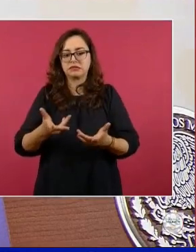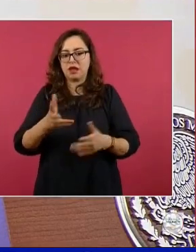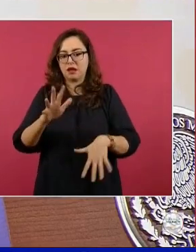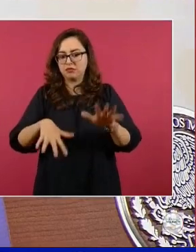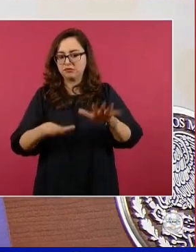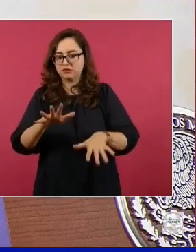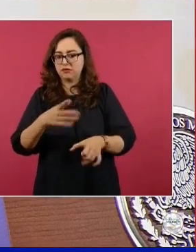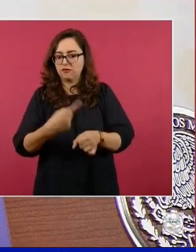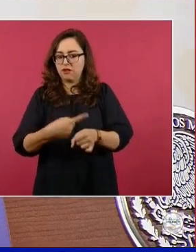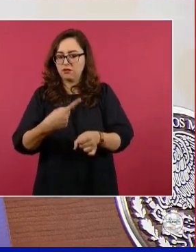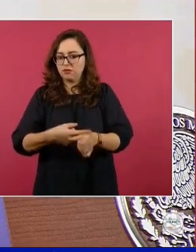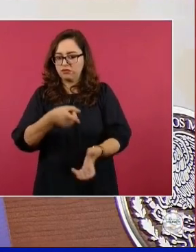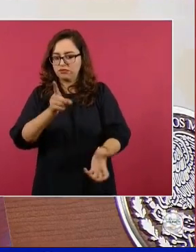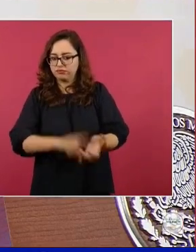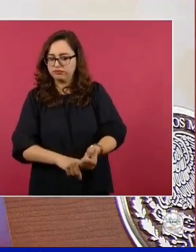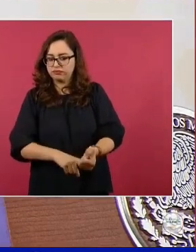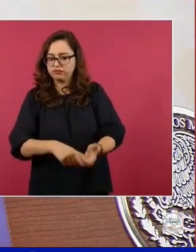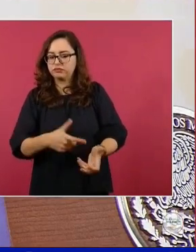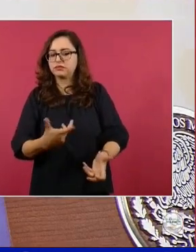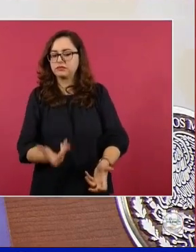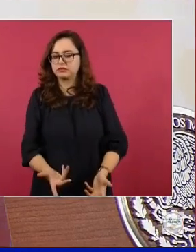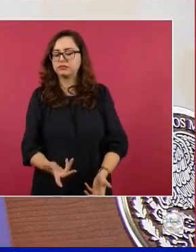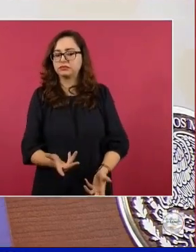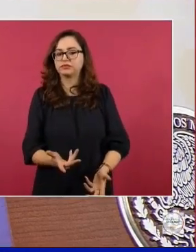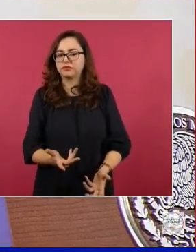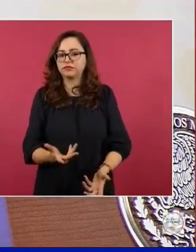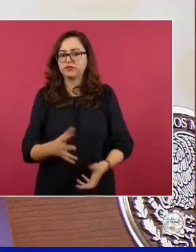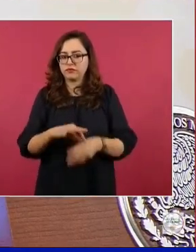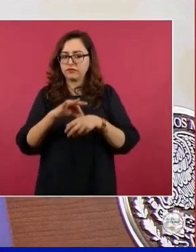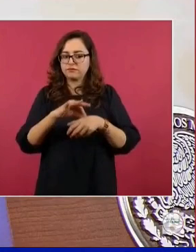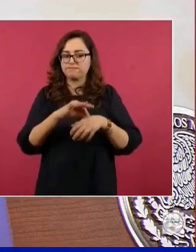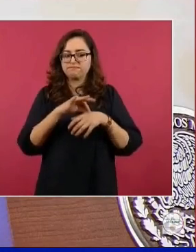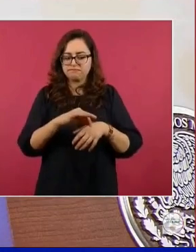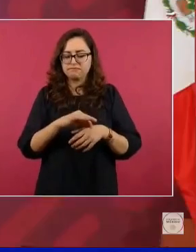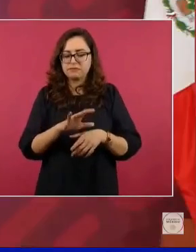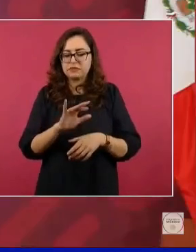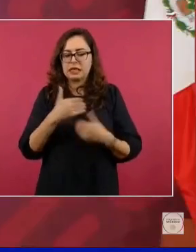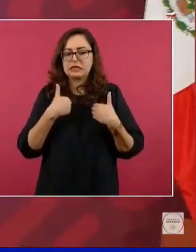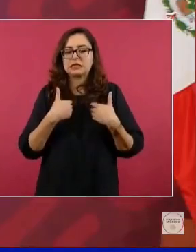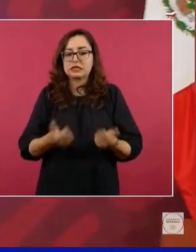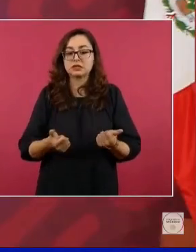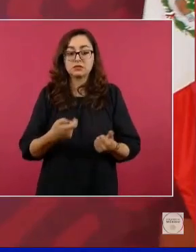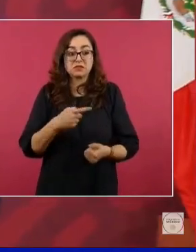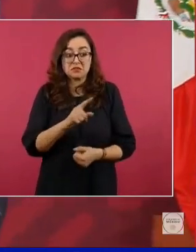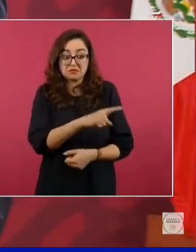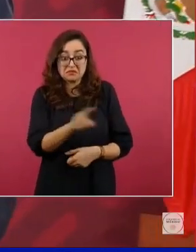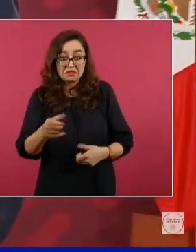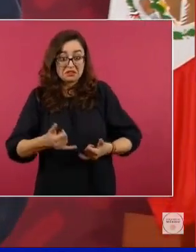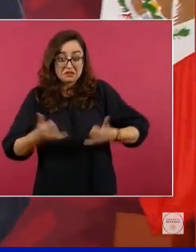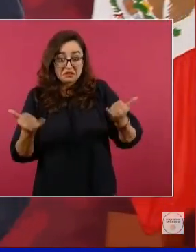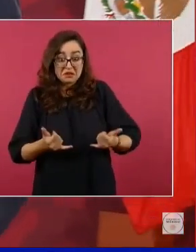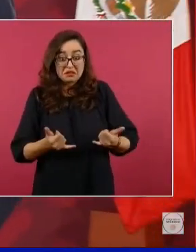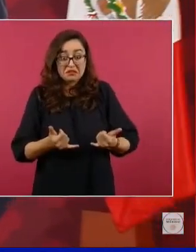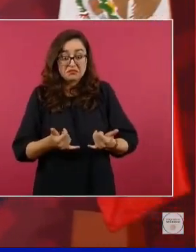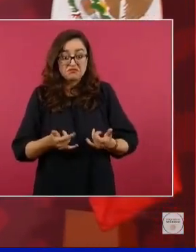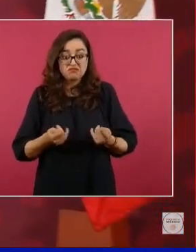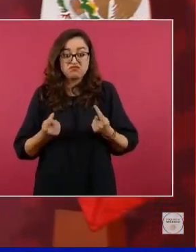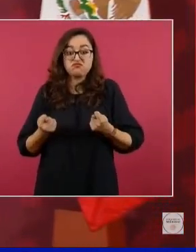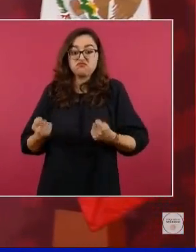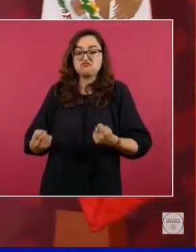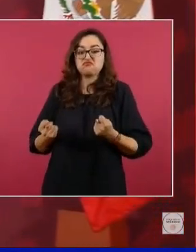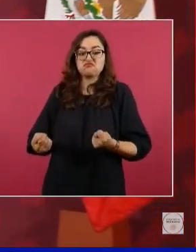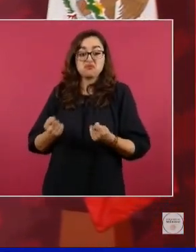limita, pero también si a esas vamos, pues